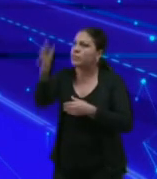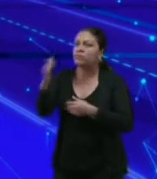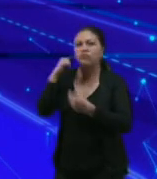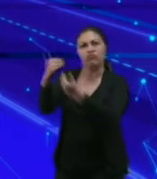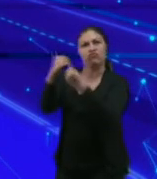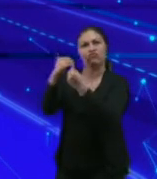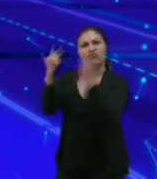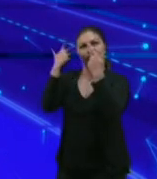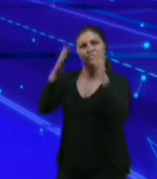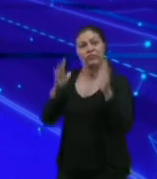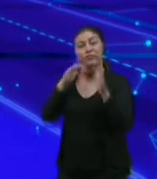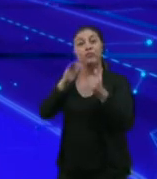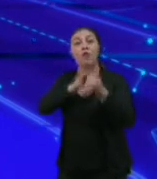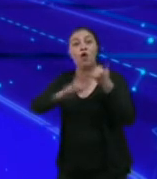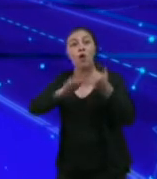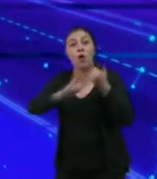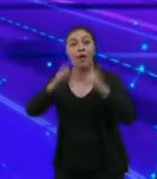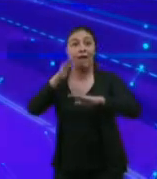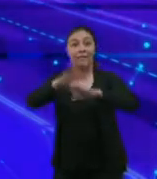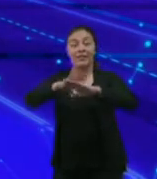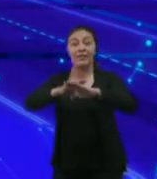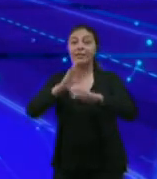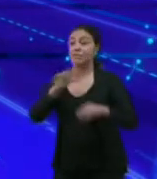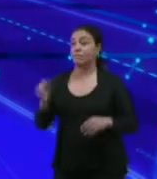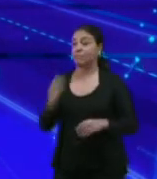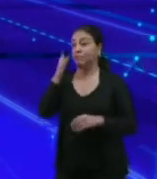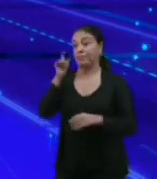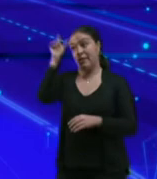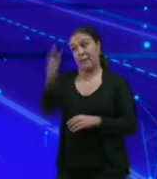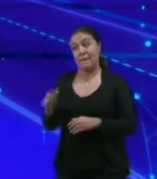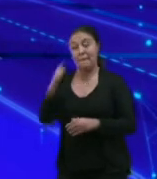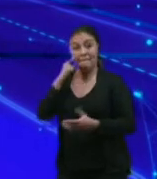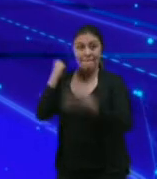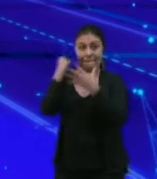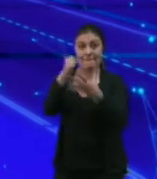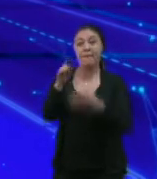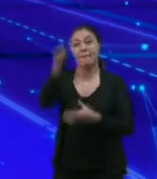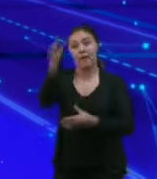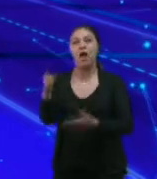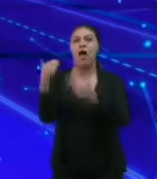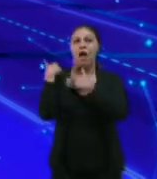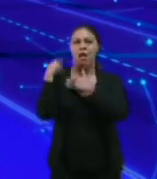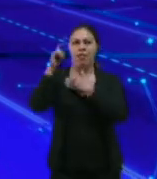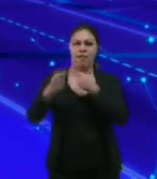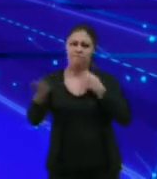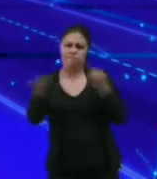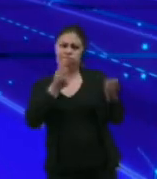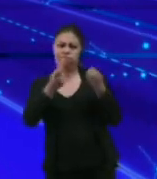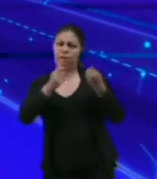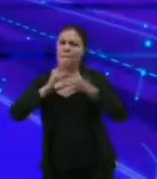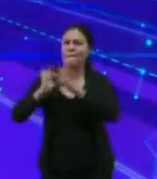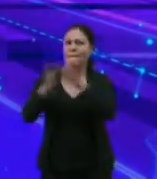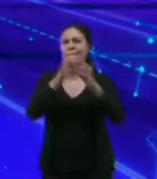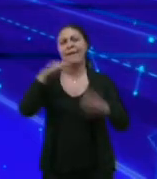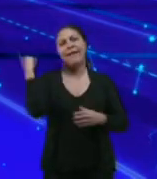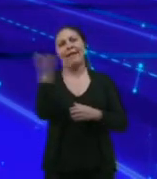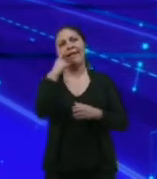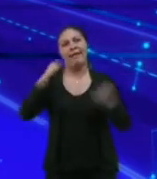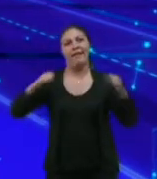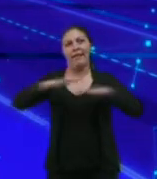última el primer inversor o mentor es la persona encargada de conectarte con toda la red